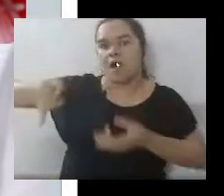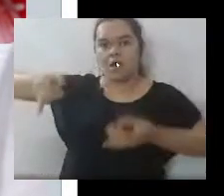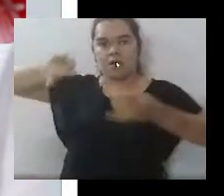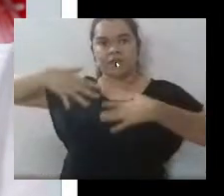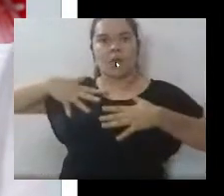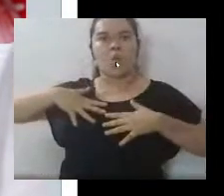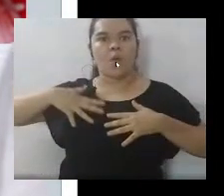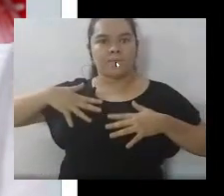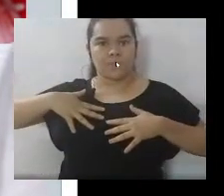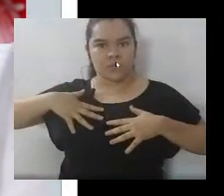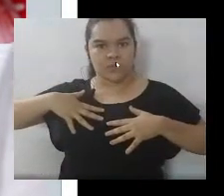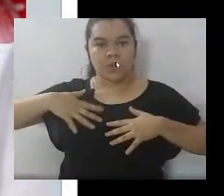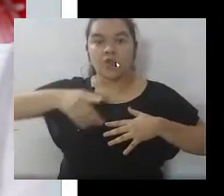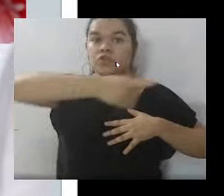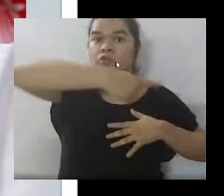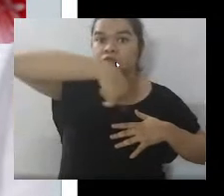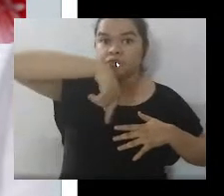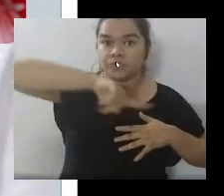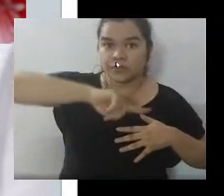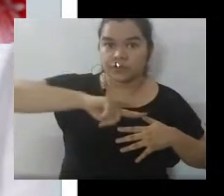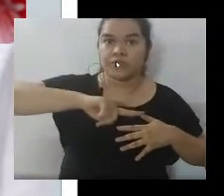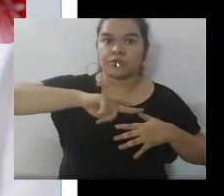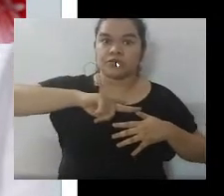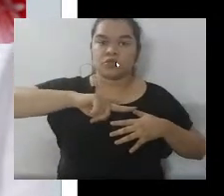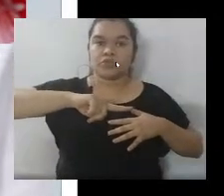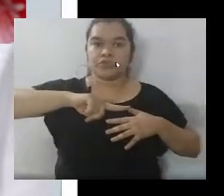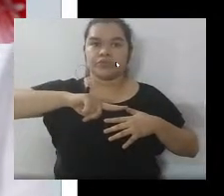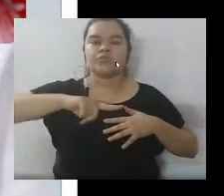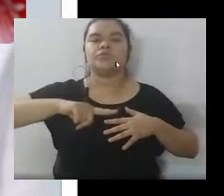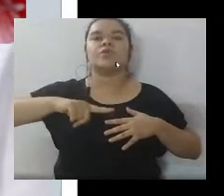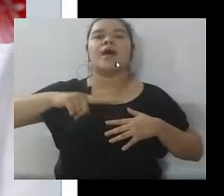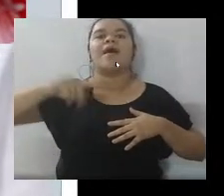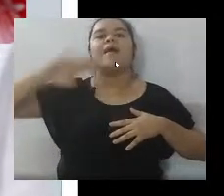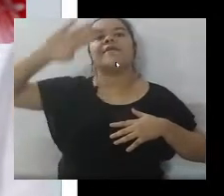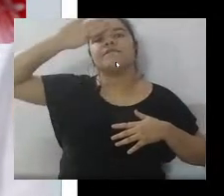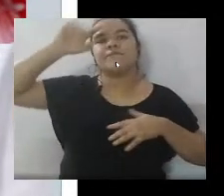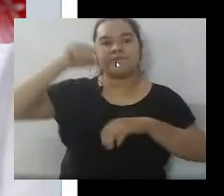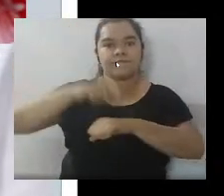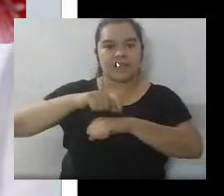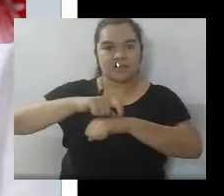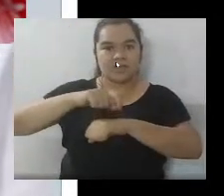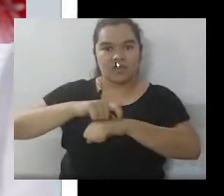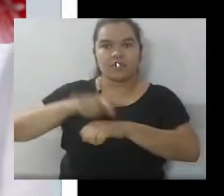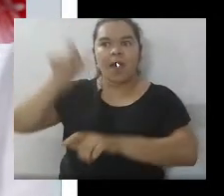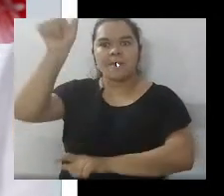¿sí? Nosotros estamos vinculados a determinar las enfermedades